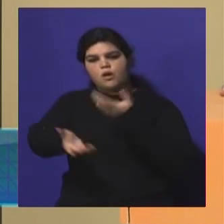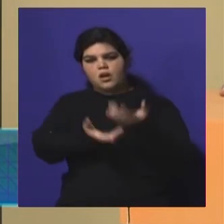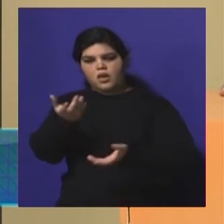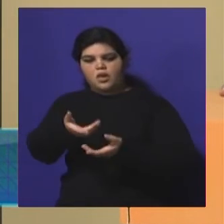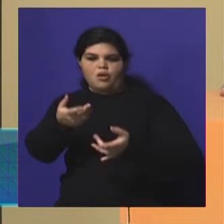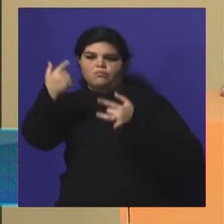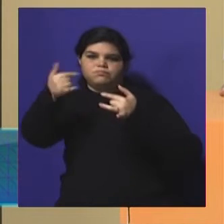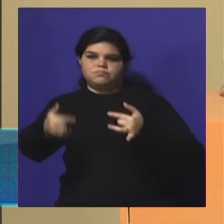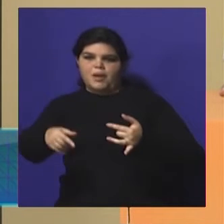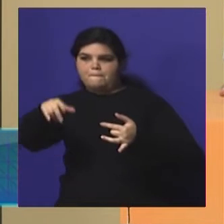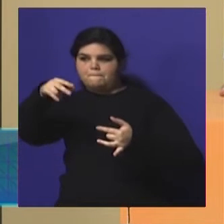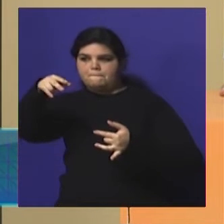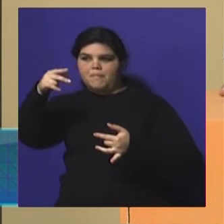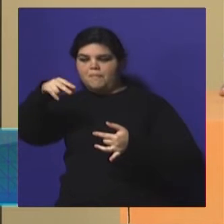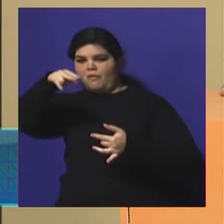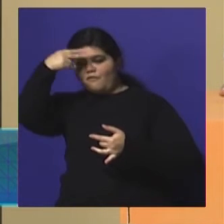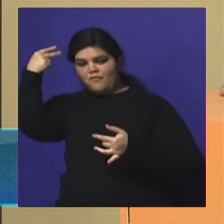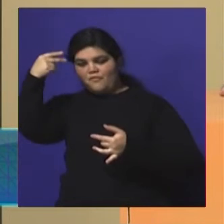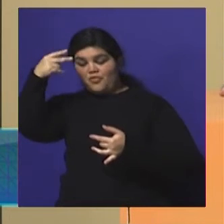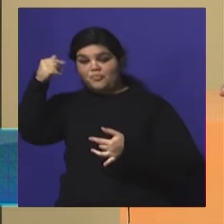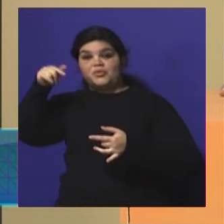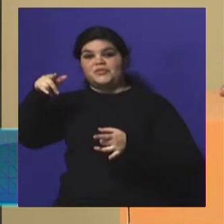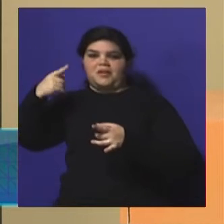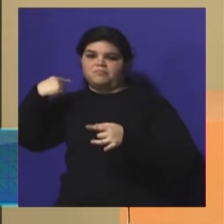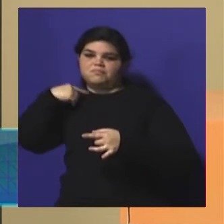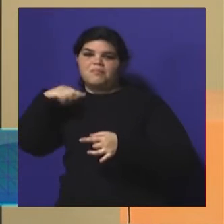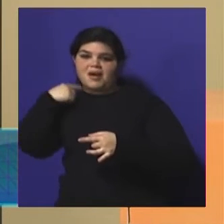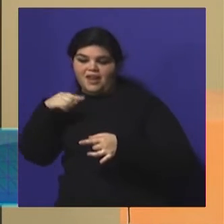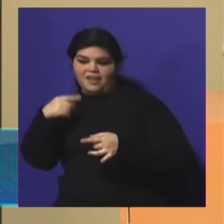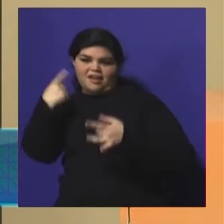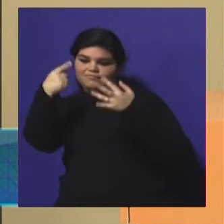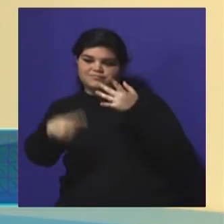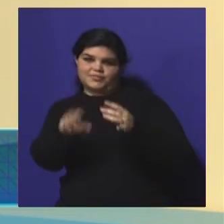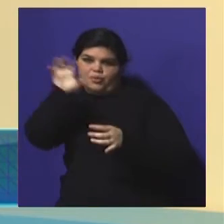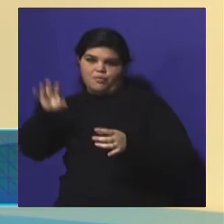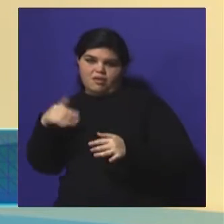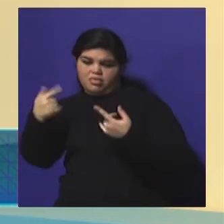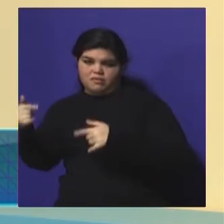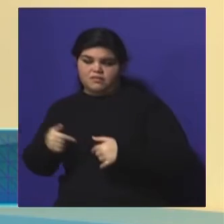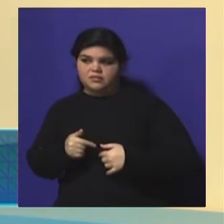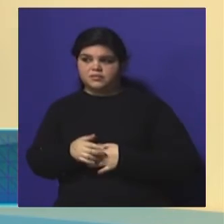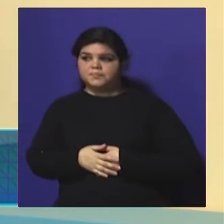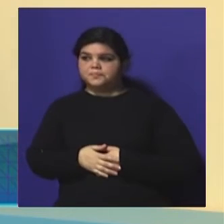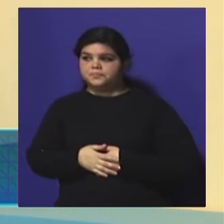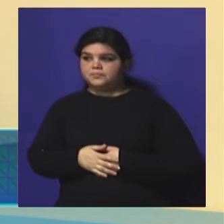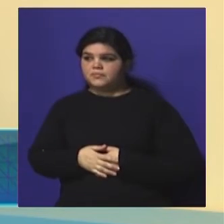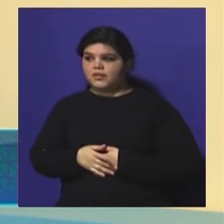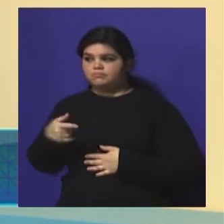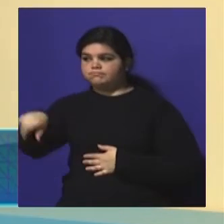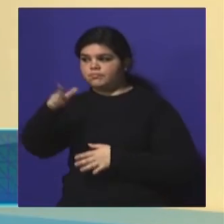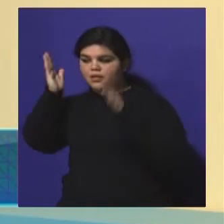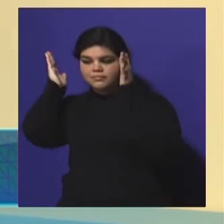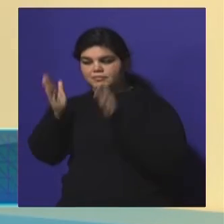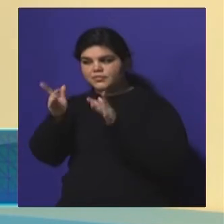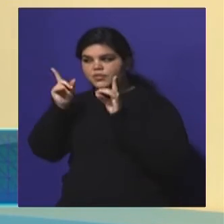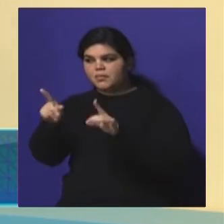Paraná, no hicieron foco en el rey. Bueno, habrán escuchado con atención, como nosotros, aquí